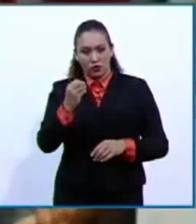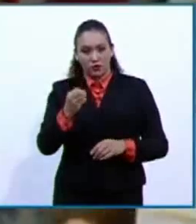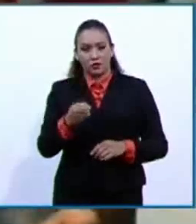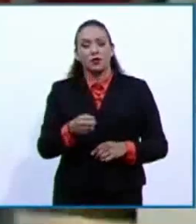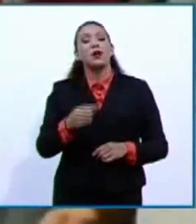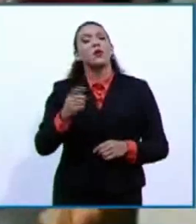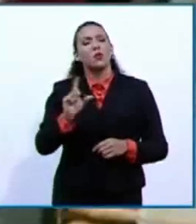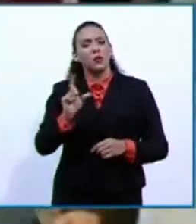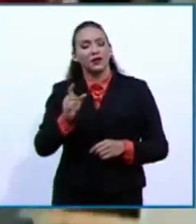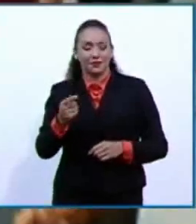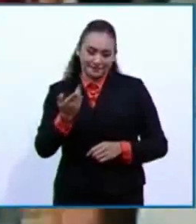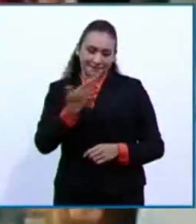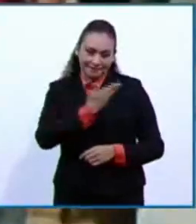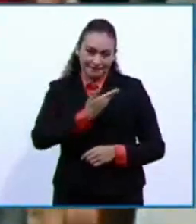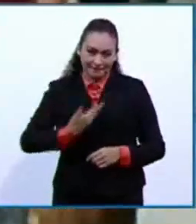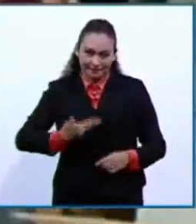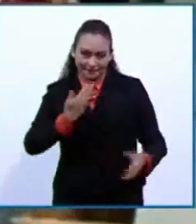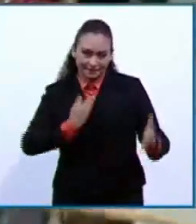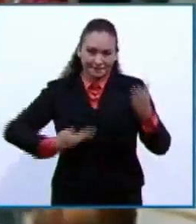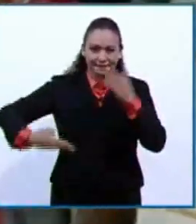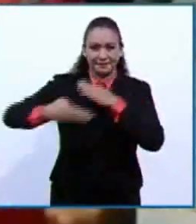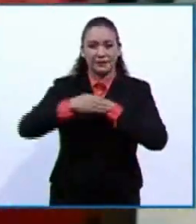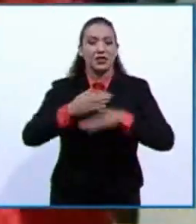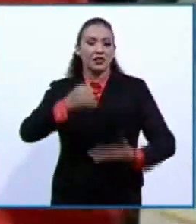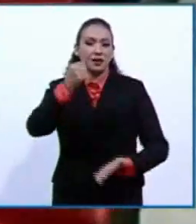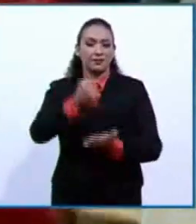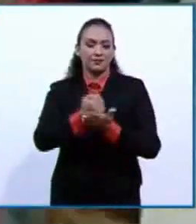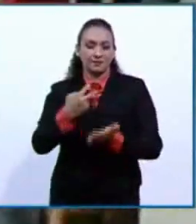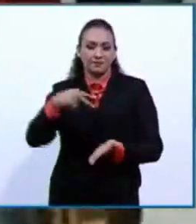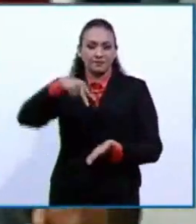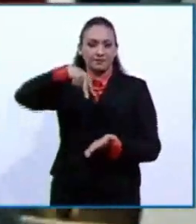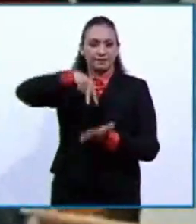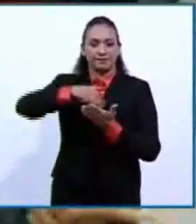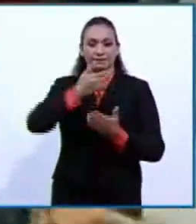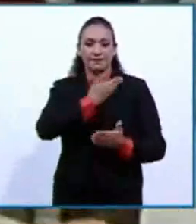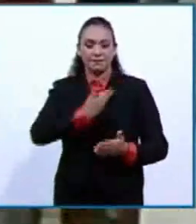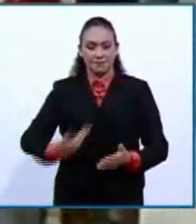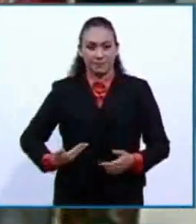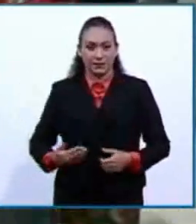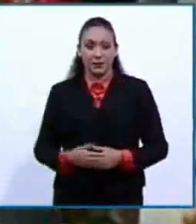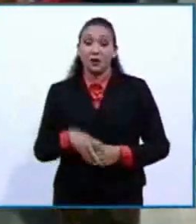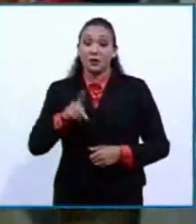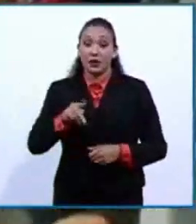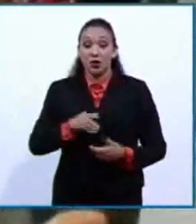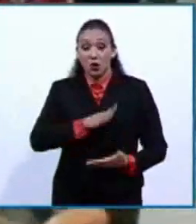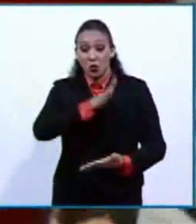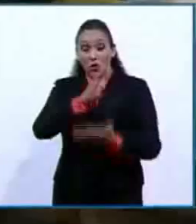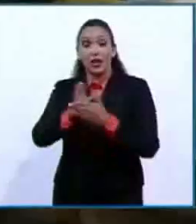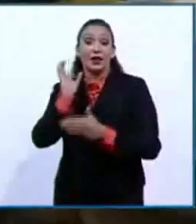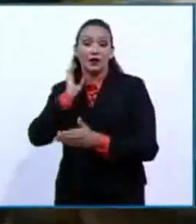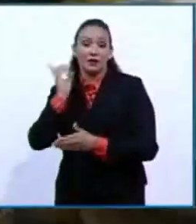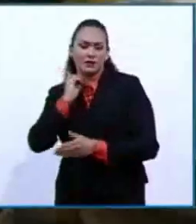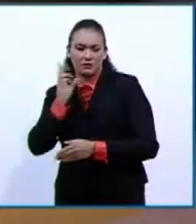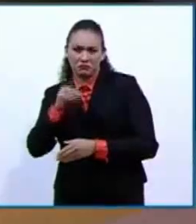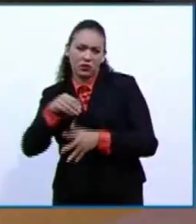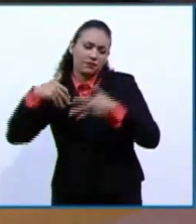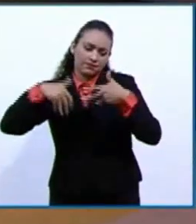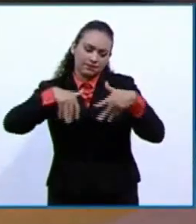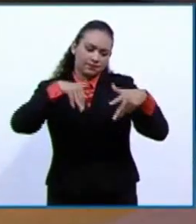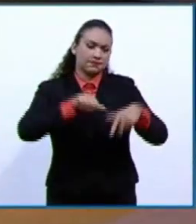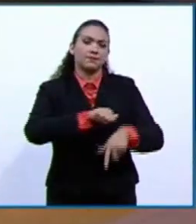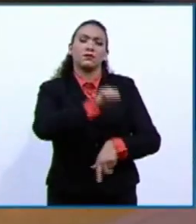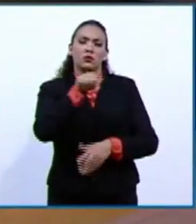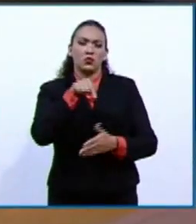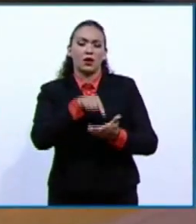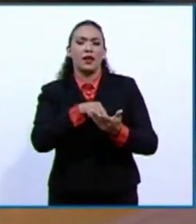la toma de protesta de Claudia Sheinbaum como presidenta de la República, aunque no irán a la Cámara de Diputados, sino será una marcha